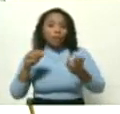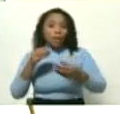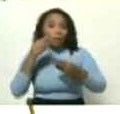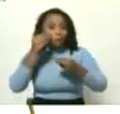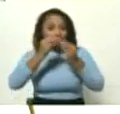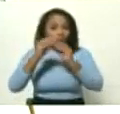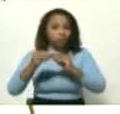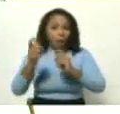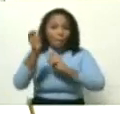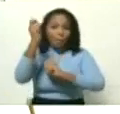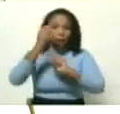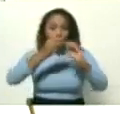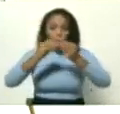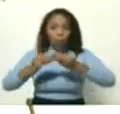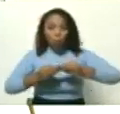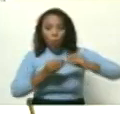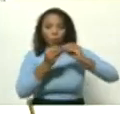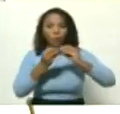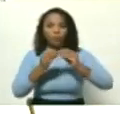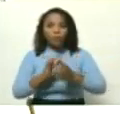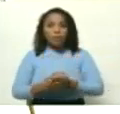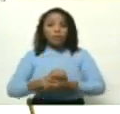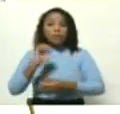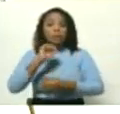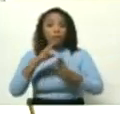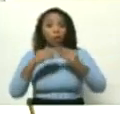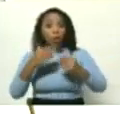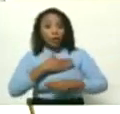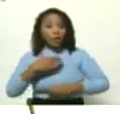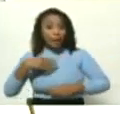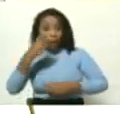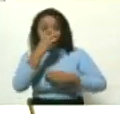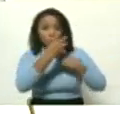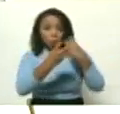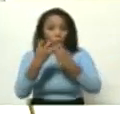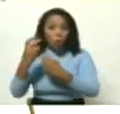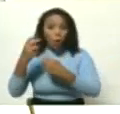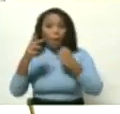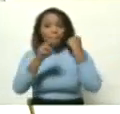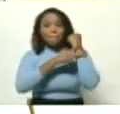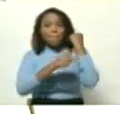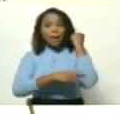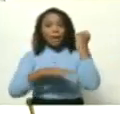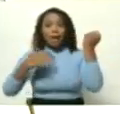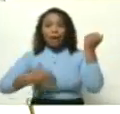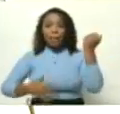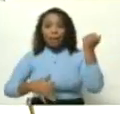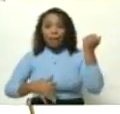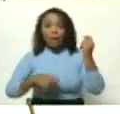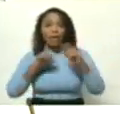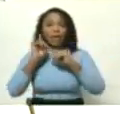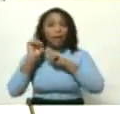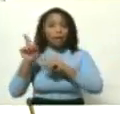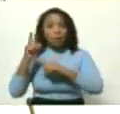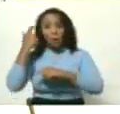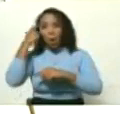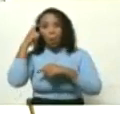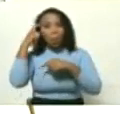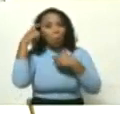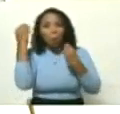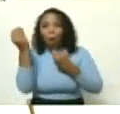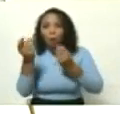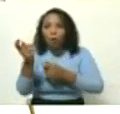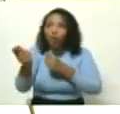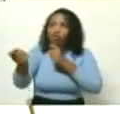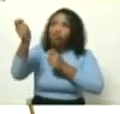tradicionales, mi almirante. Así es. Todo el que quiera visitar el Parque Ali Primera y así no sepa